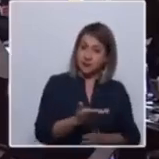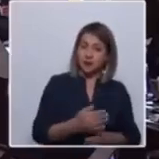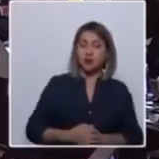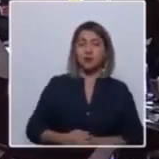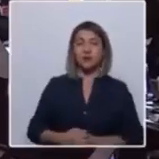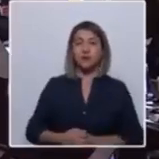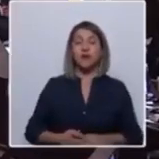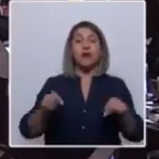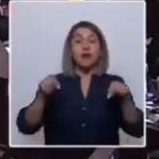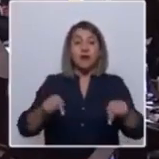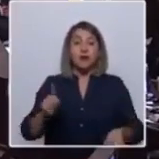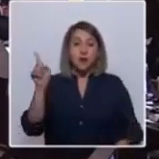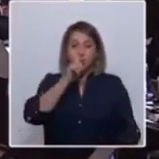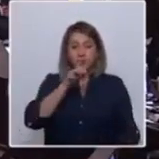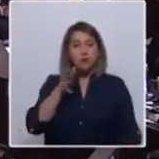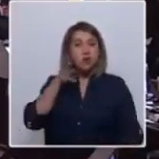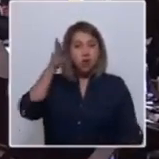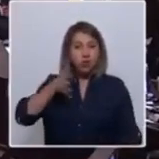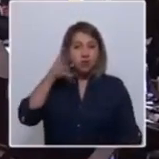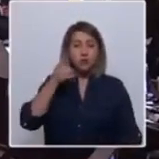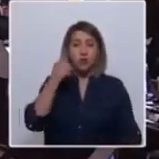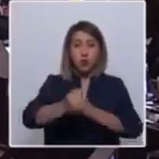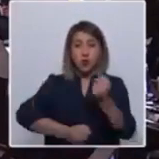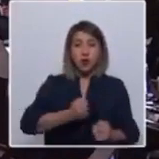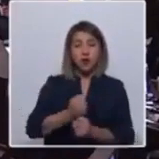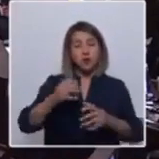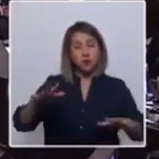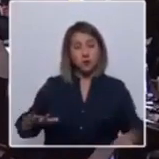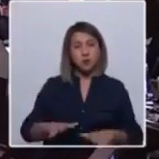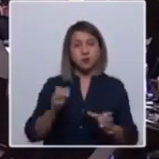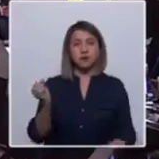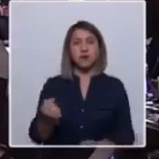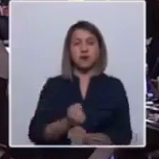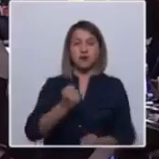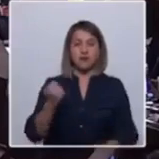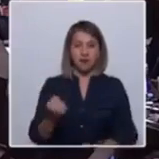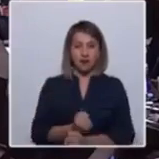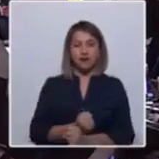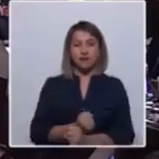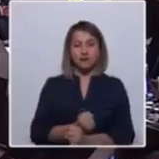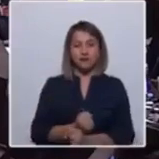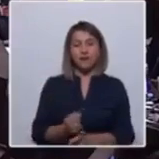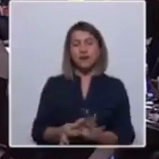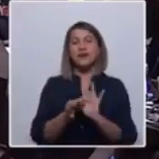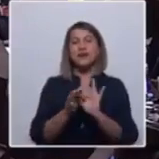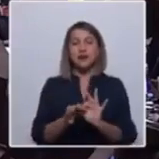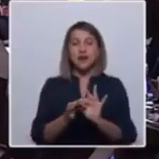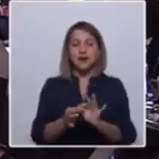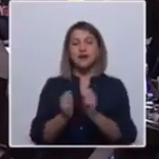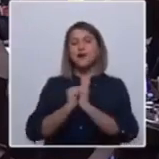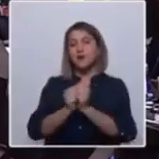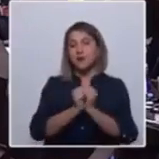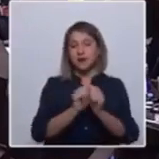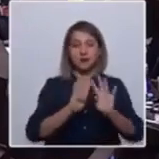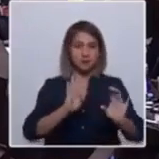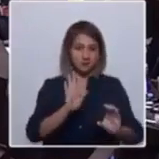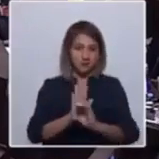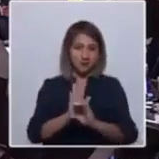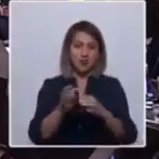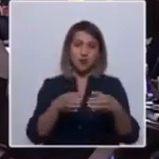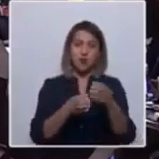Este es mi último discurso tras un año de trabajo y no puedo terminar sin agradecerles a mis colegas convencionales de